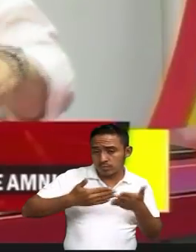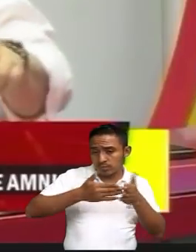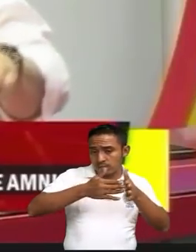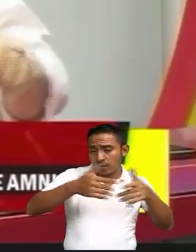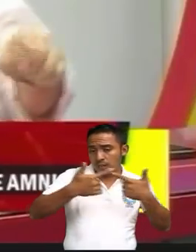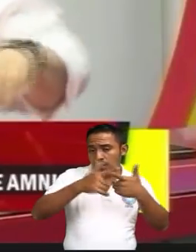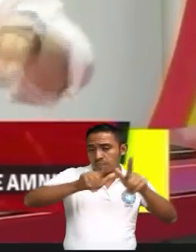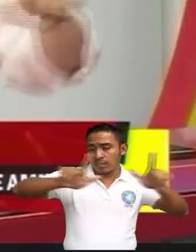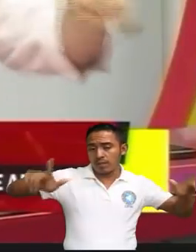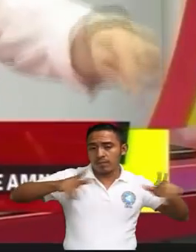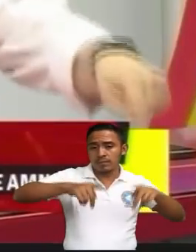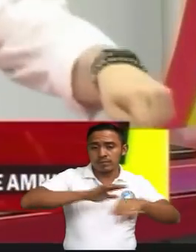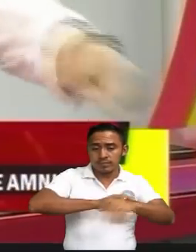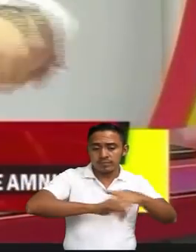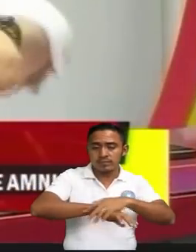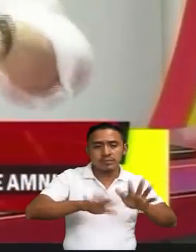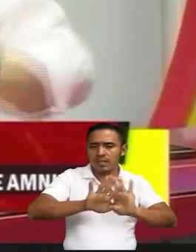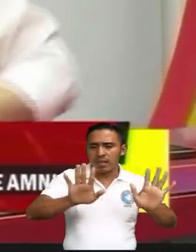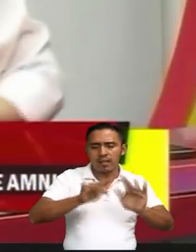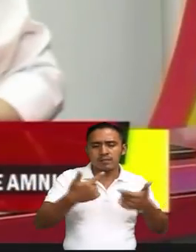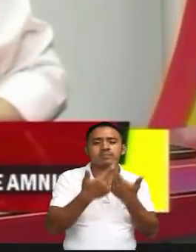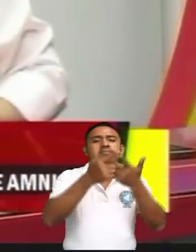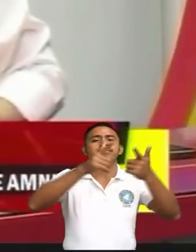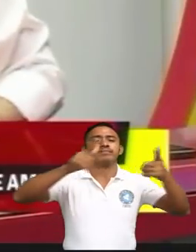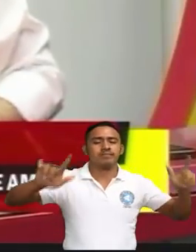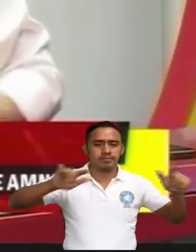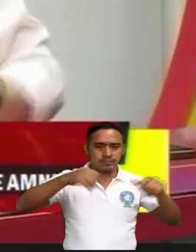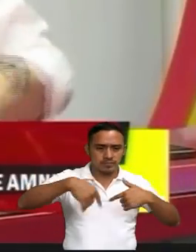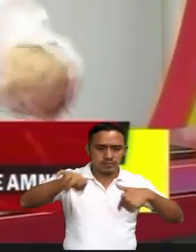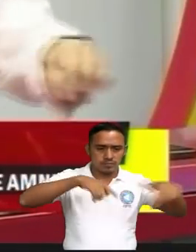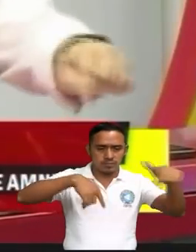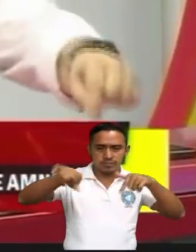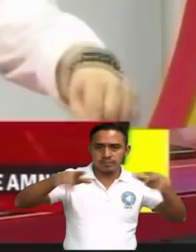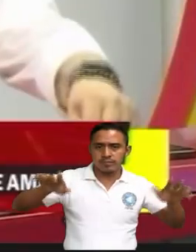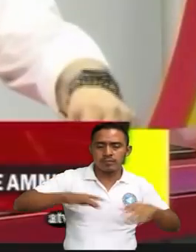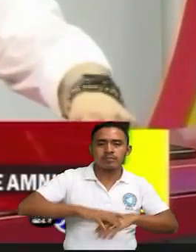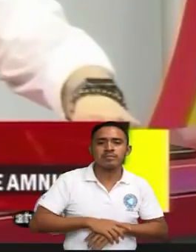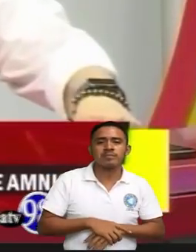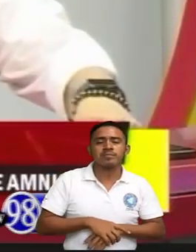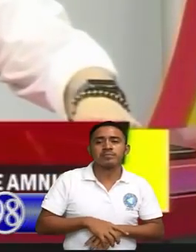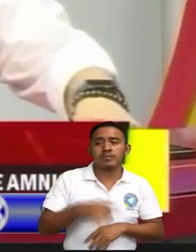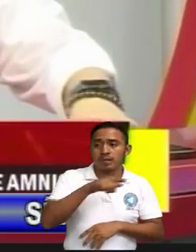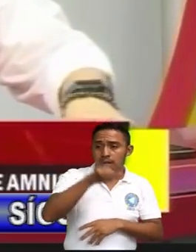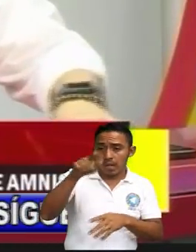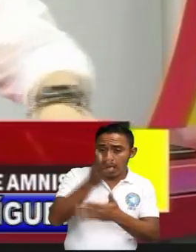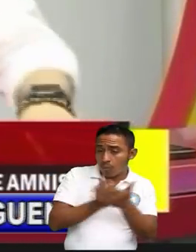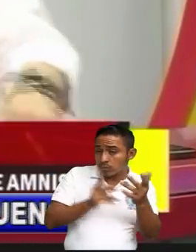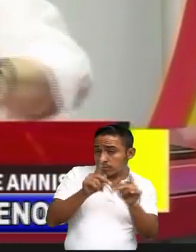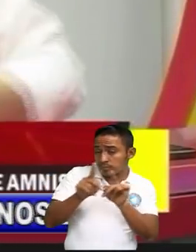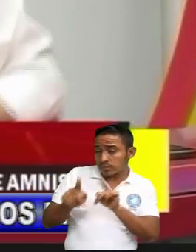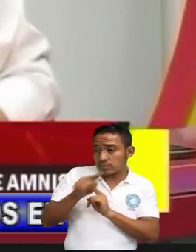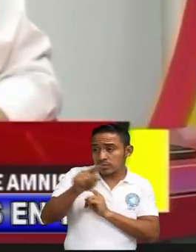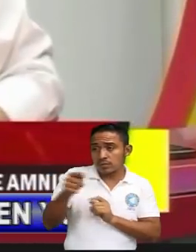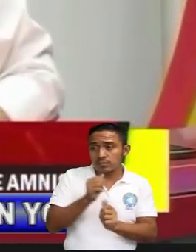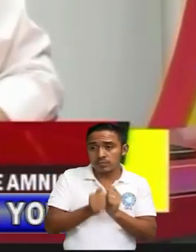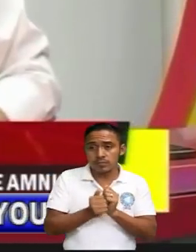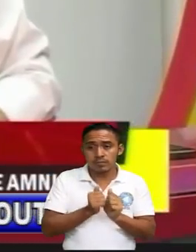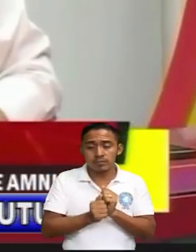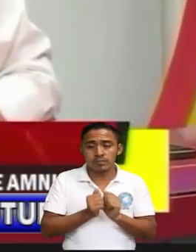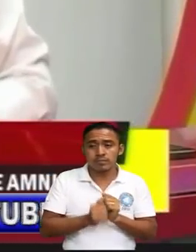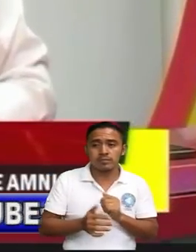presos, están siendo liberados, están saliendo de ser presos, que algunas de estas personas que hicieron, que nos